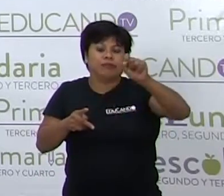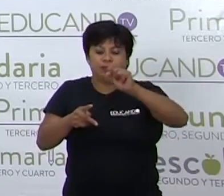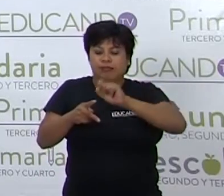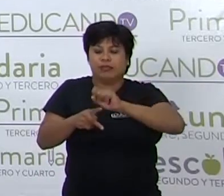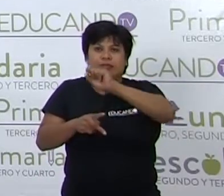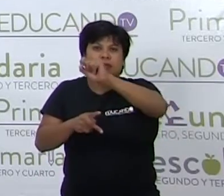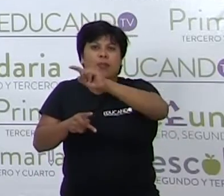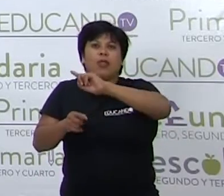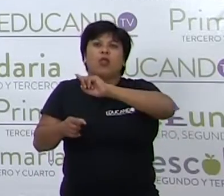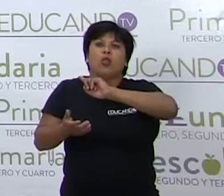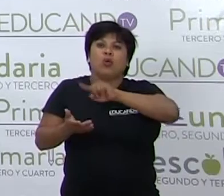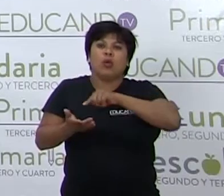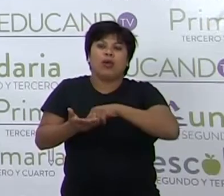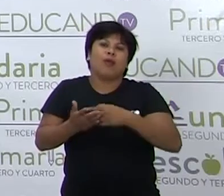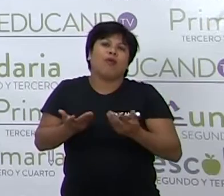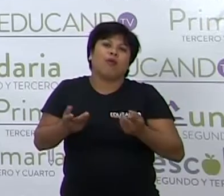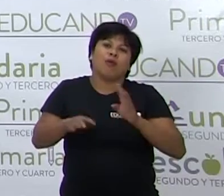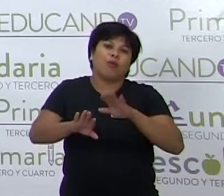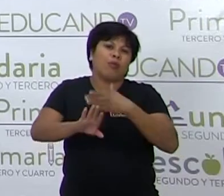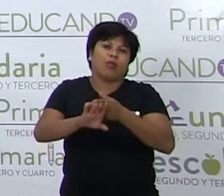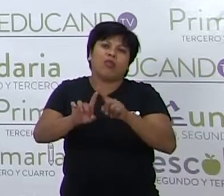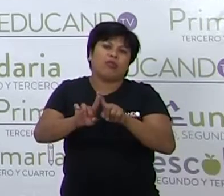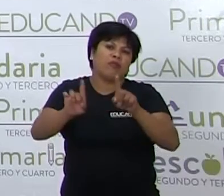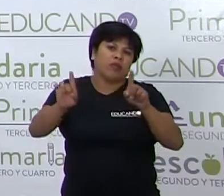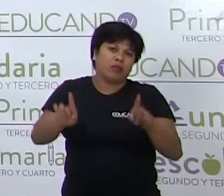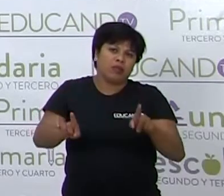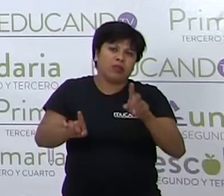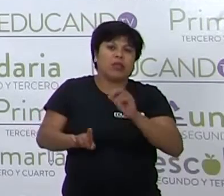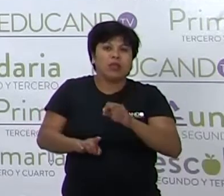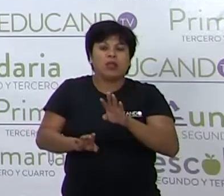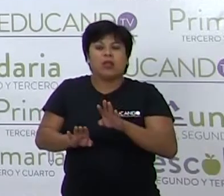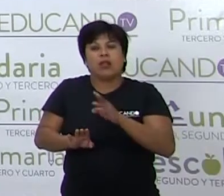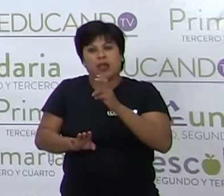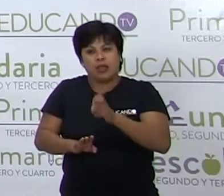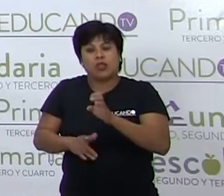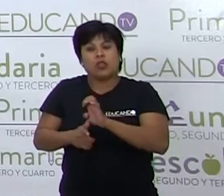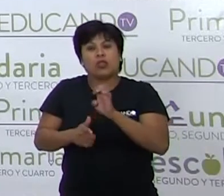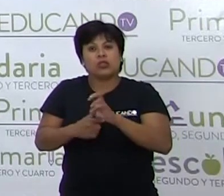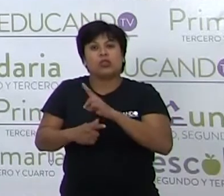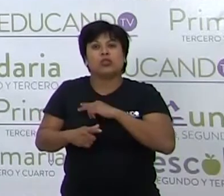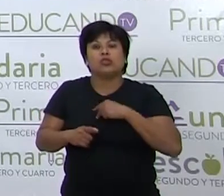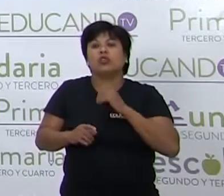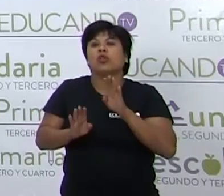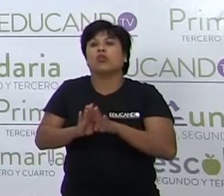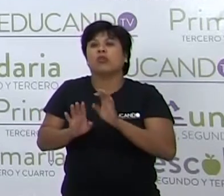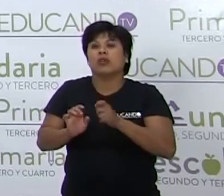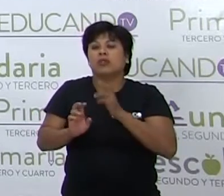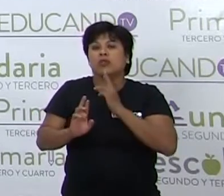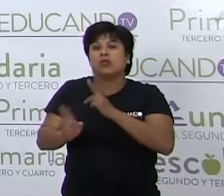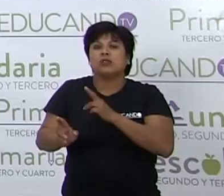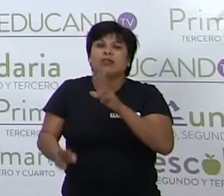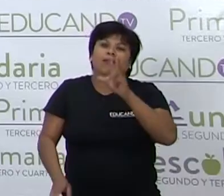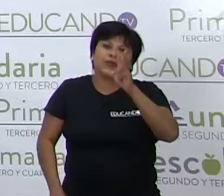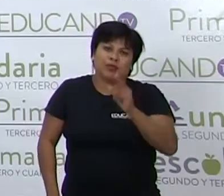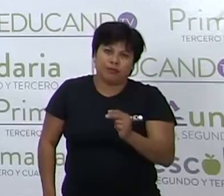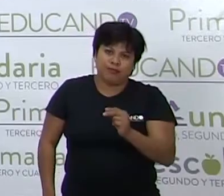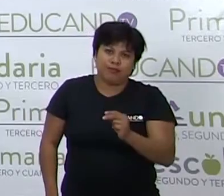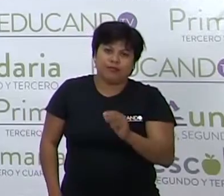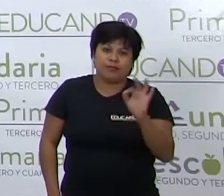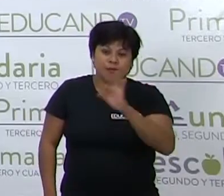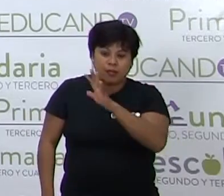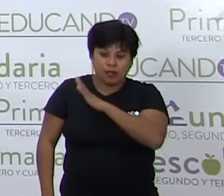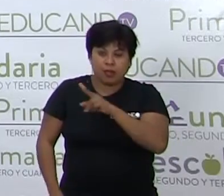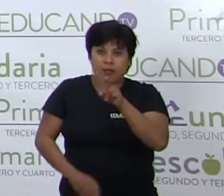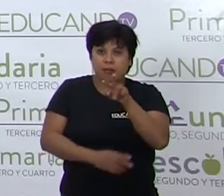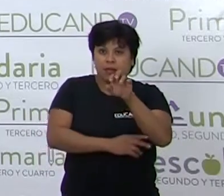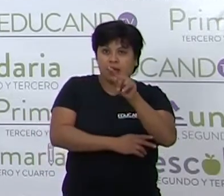entonces no todas las partes del vértice y se van al lado opuesto entonces la respuesta es si parten de un